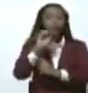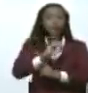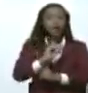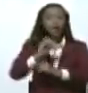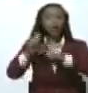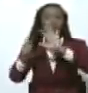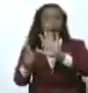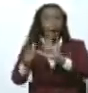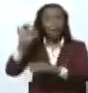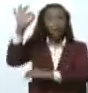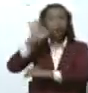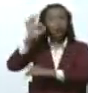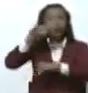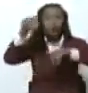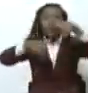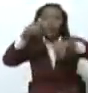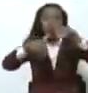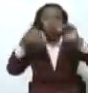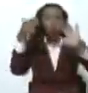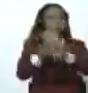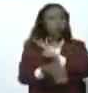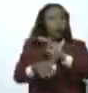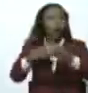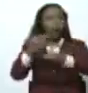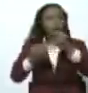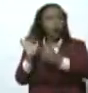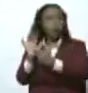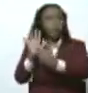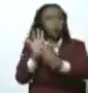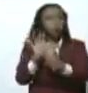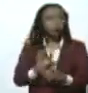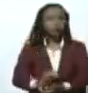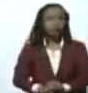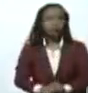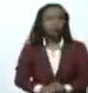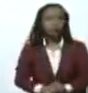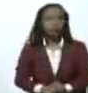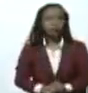42.06% de los votos emitidos.